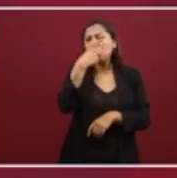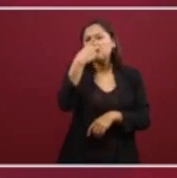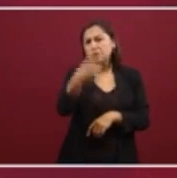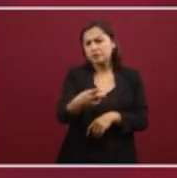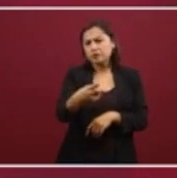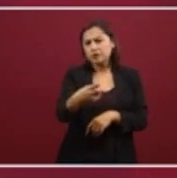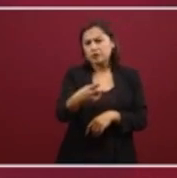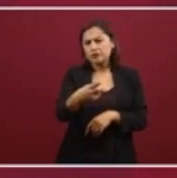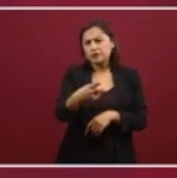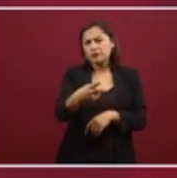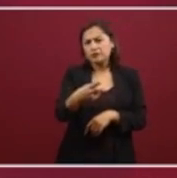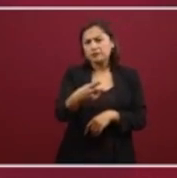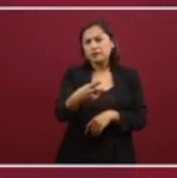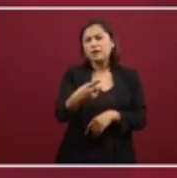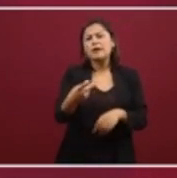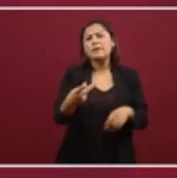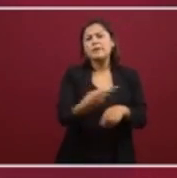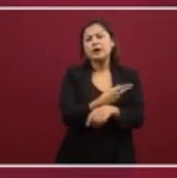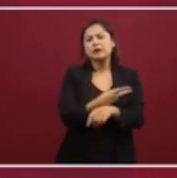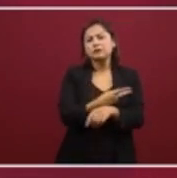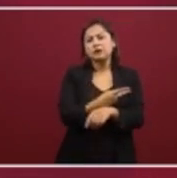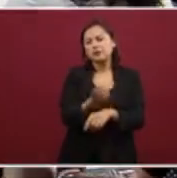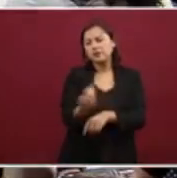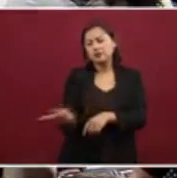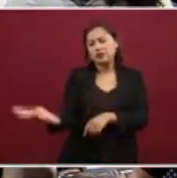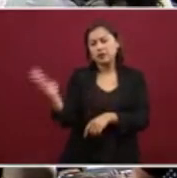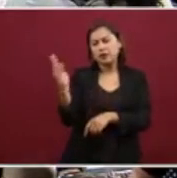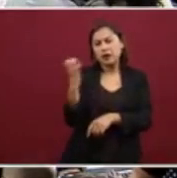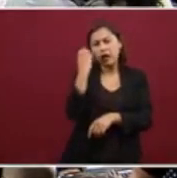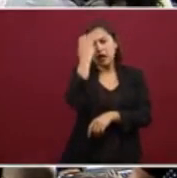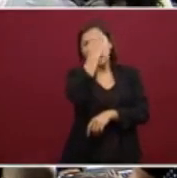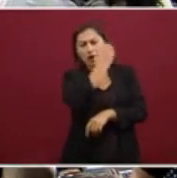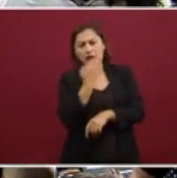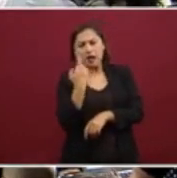no fueron objetivos, no fueron profesionales